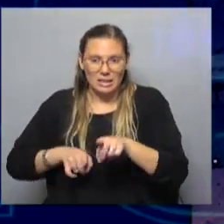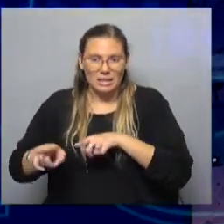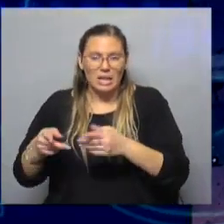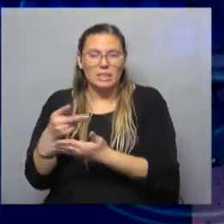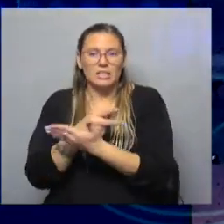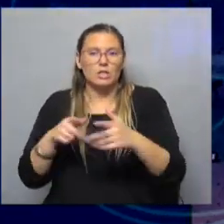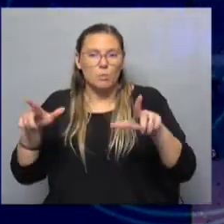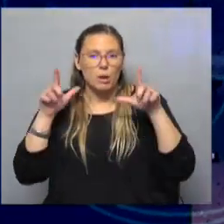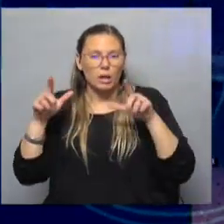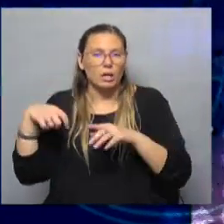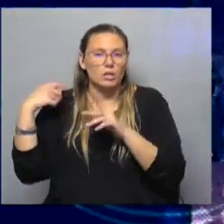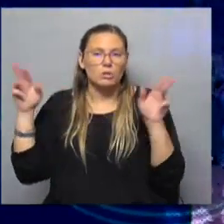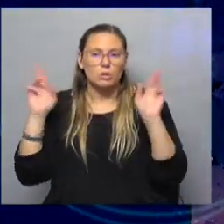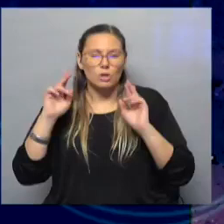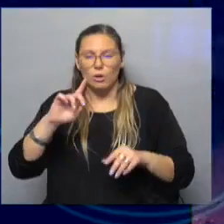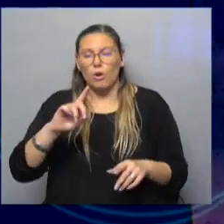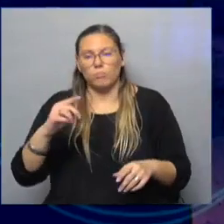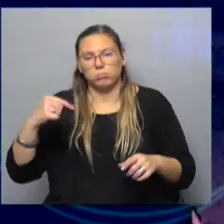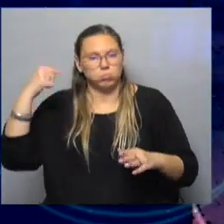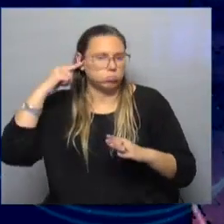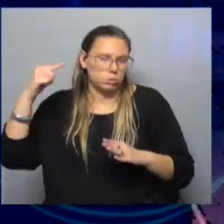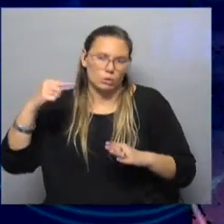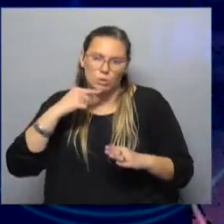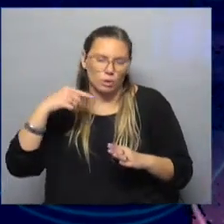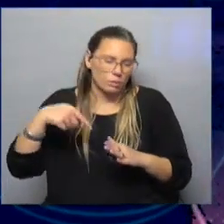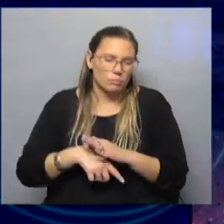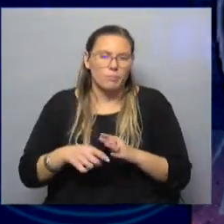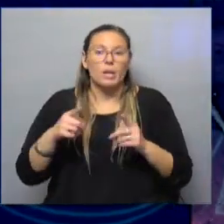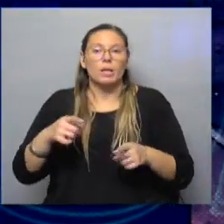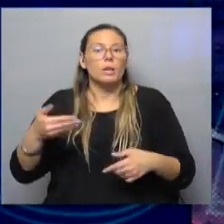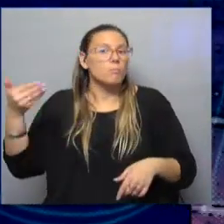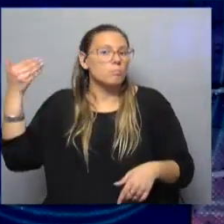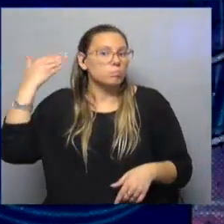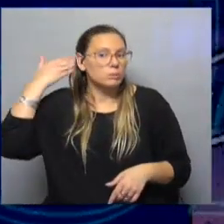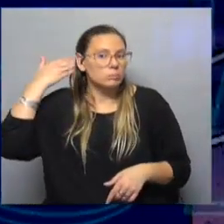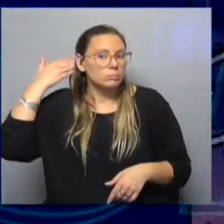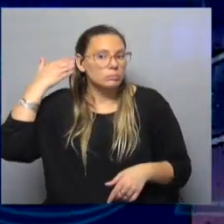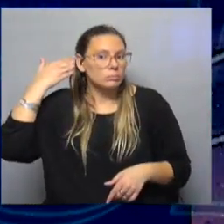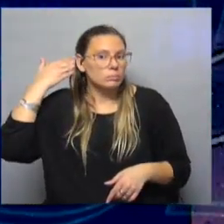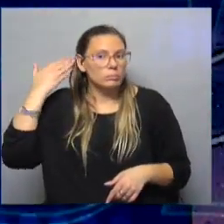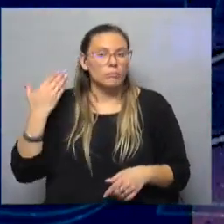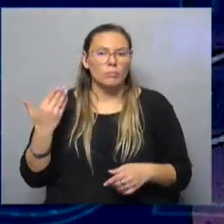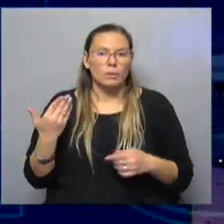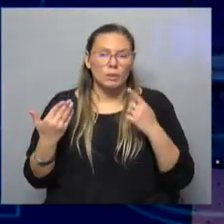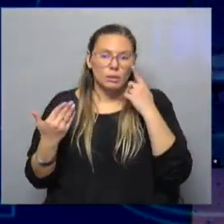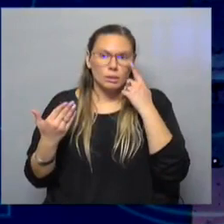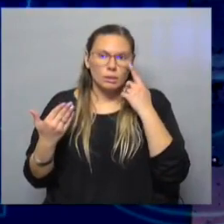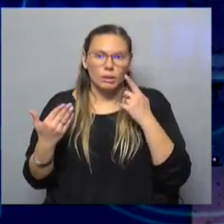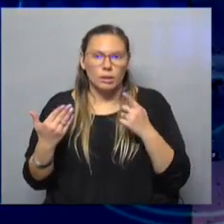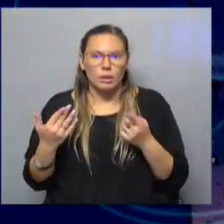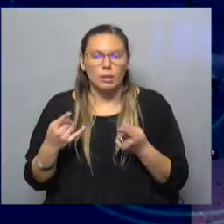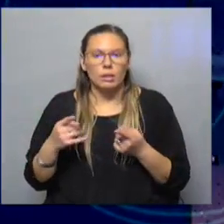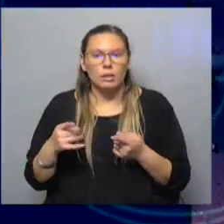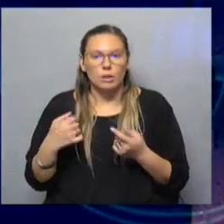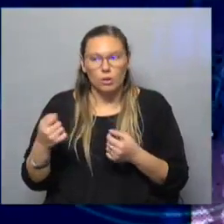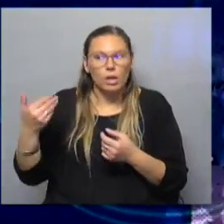y sonido, me quedo completamente sorda y entonces ahí tomé la decisión de implantarme. Y digamos, la inteligibilidad sonora